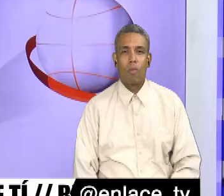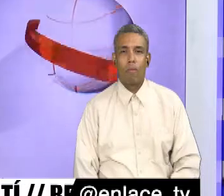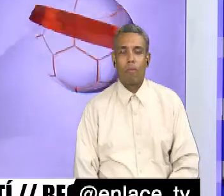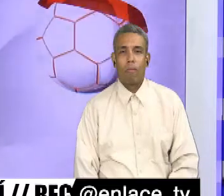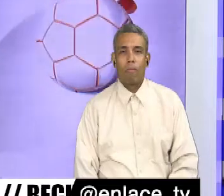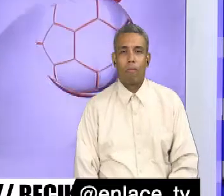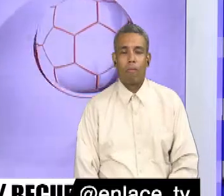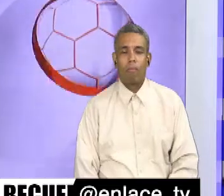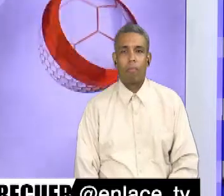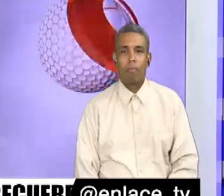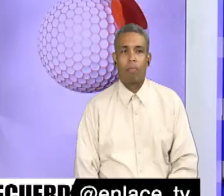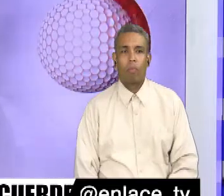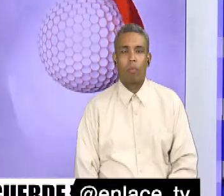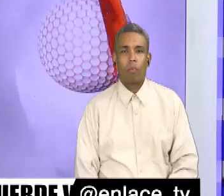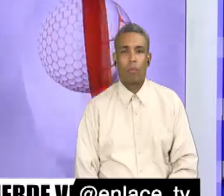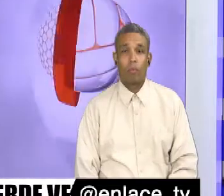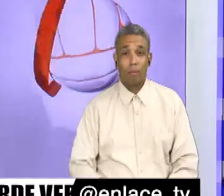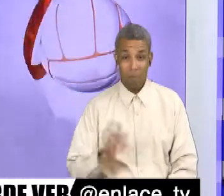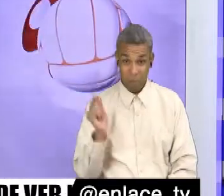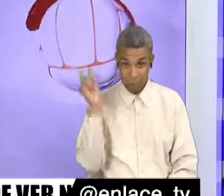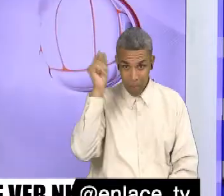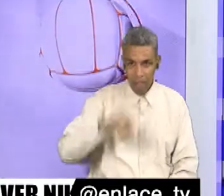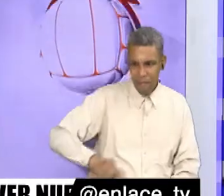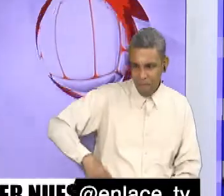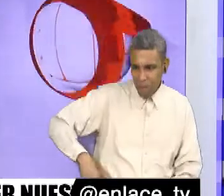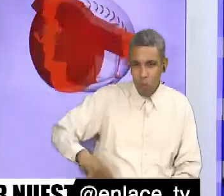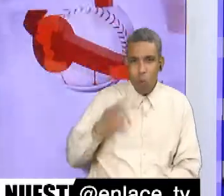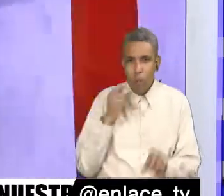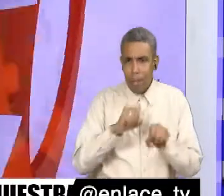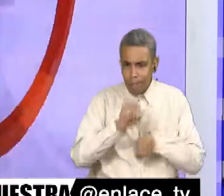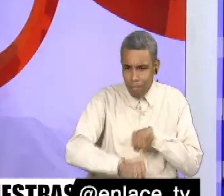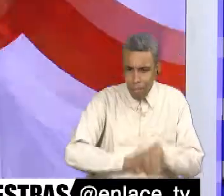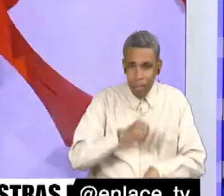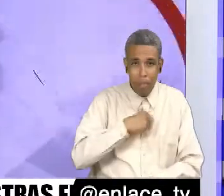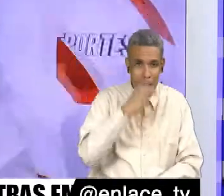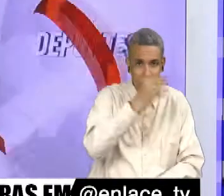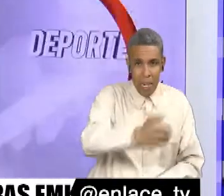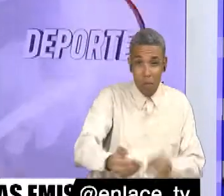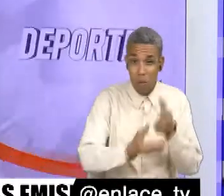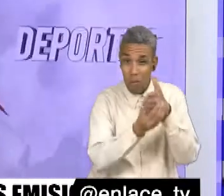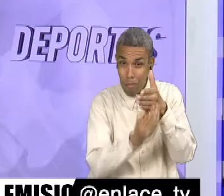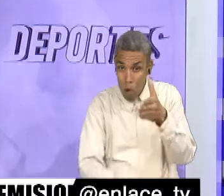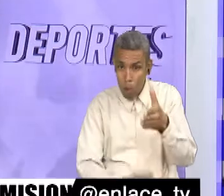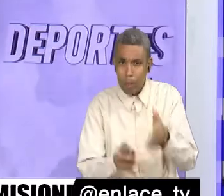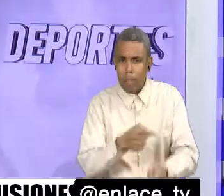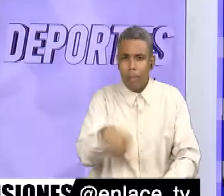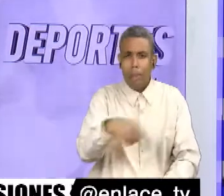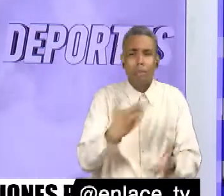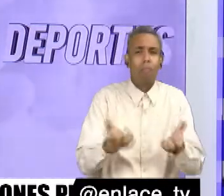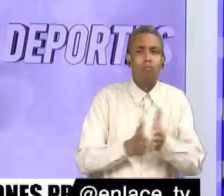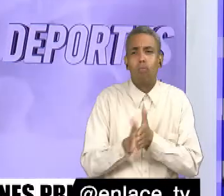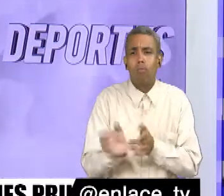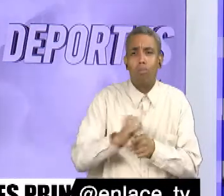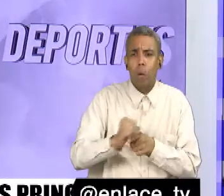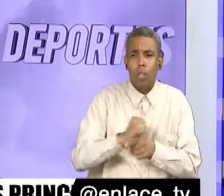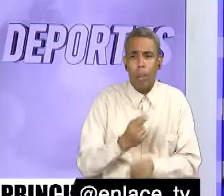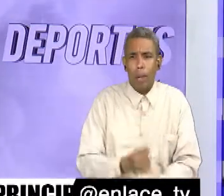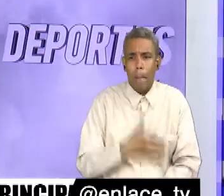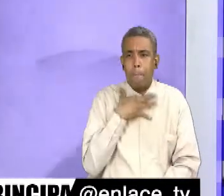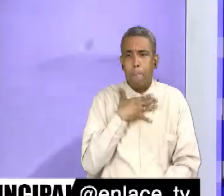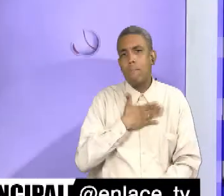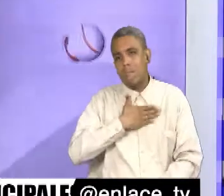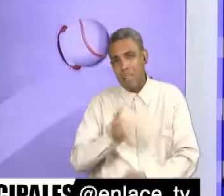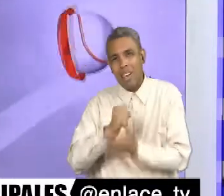Inderva cuenta con una escuela de bicicross para niños de escasos recursos que sueñan con practicar este deporte.